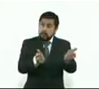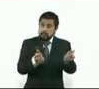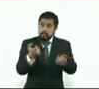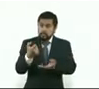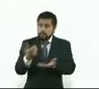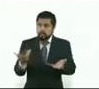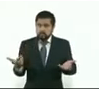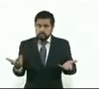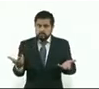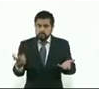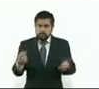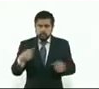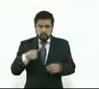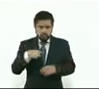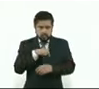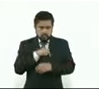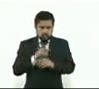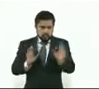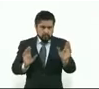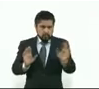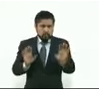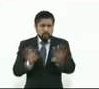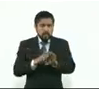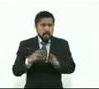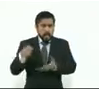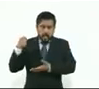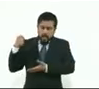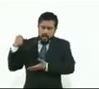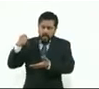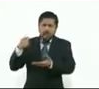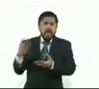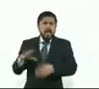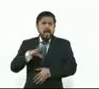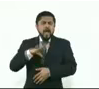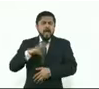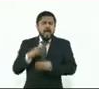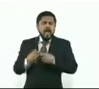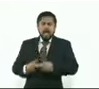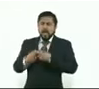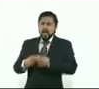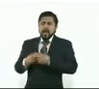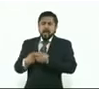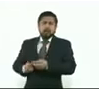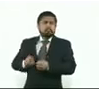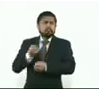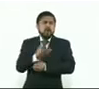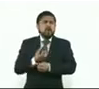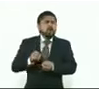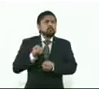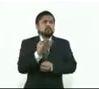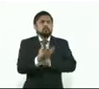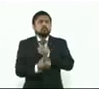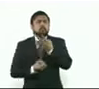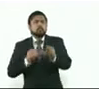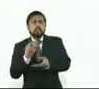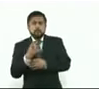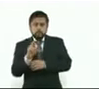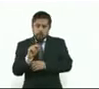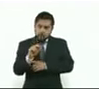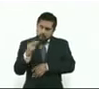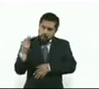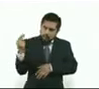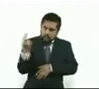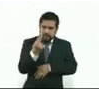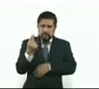Y no es un asunto de que nosotros tengamos una bolsa para sacar recursos. La programación del presupuesto se hace de una manera